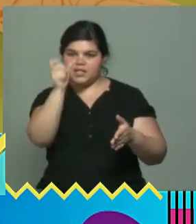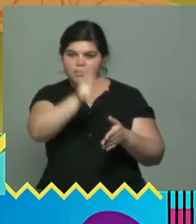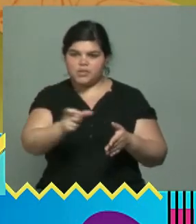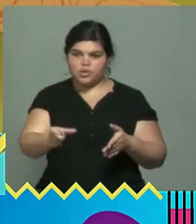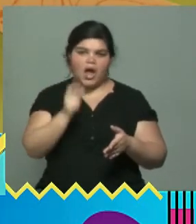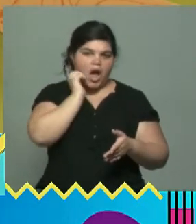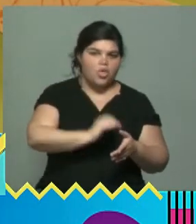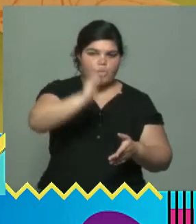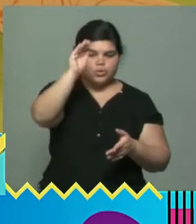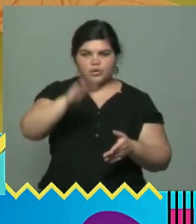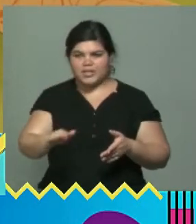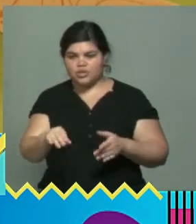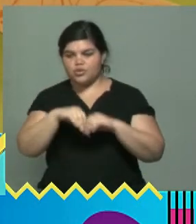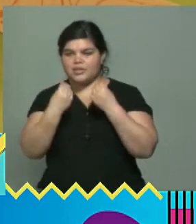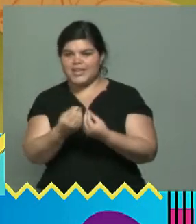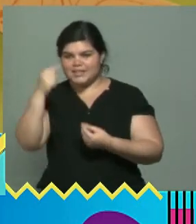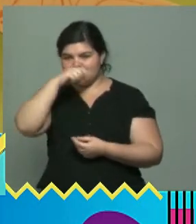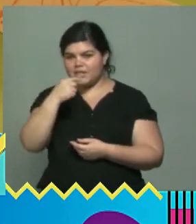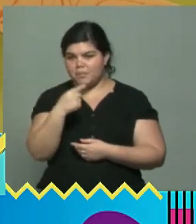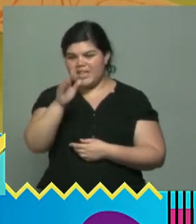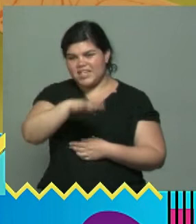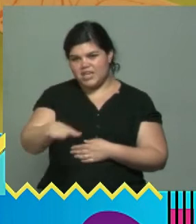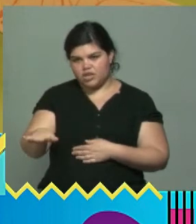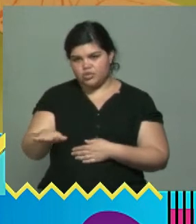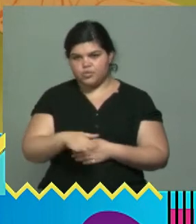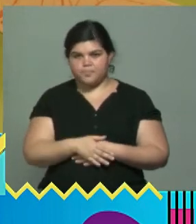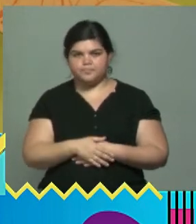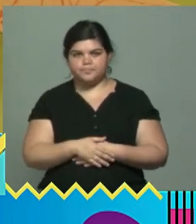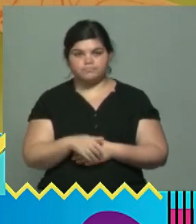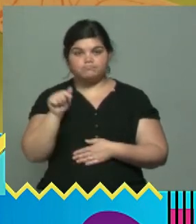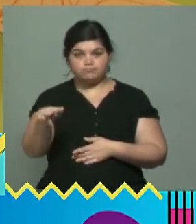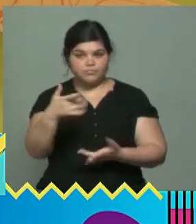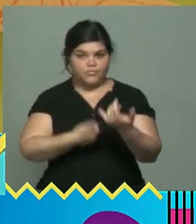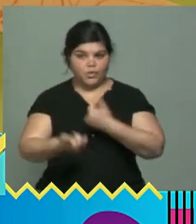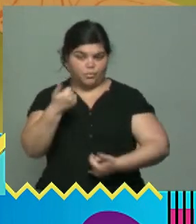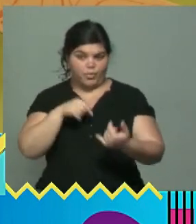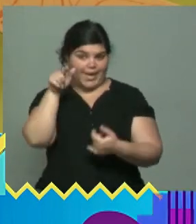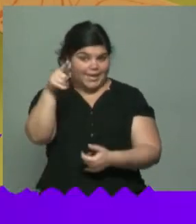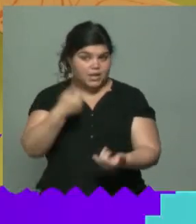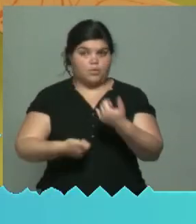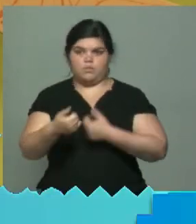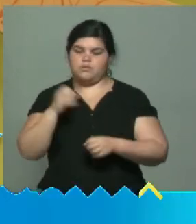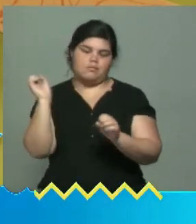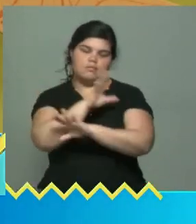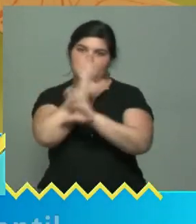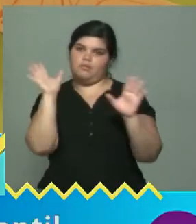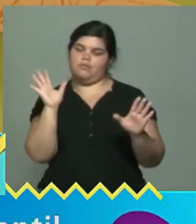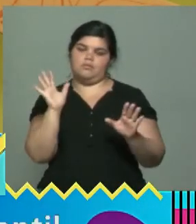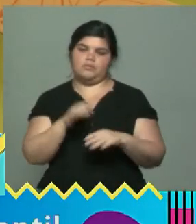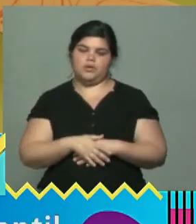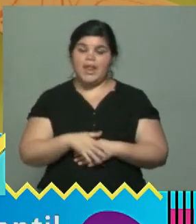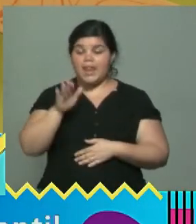y niños, de los cuales 7.000 son niños. Nosotros, esto que dice Ernestina es muy claro, el niño que ha vivido